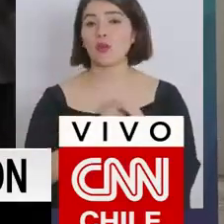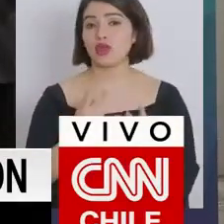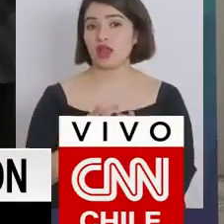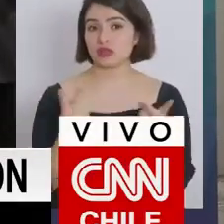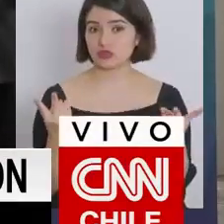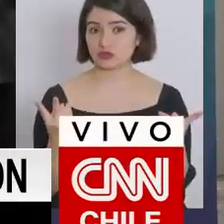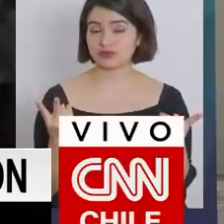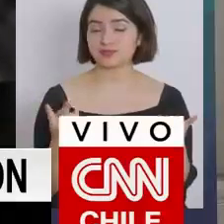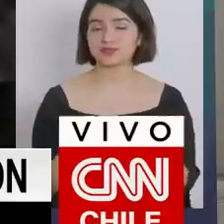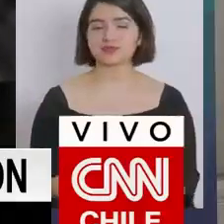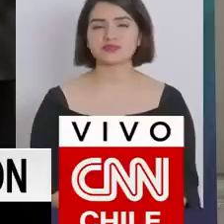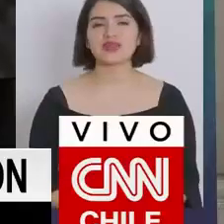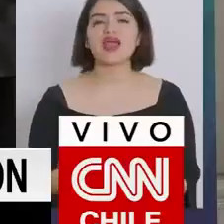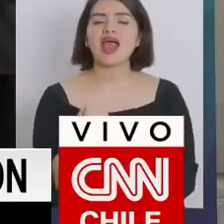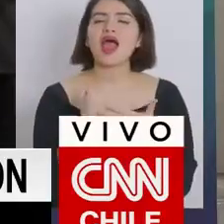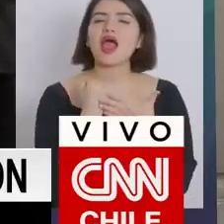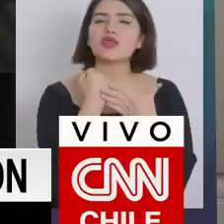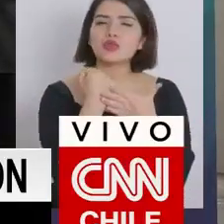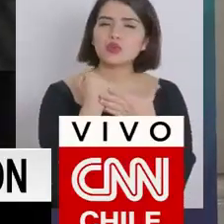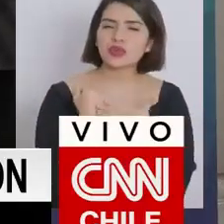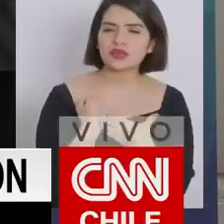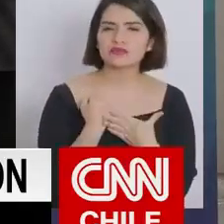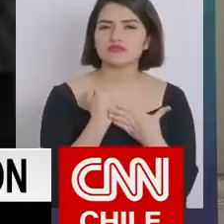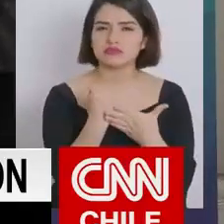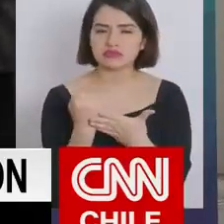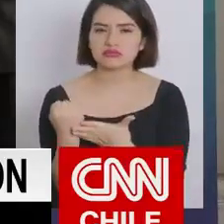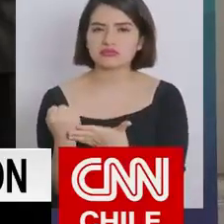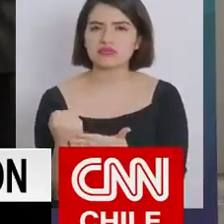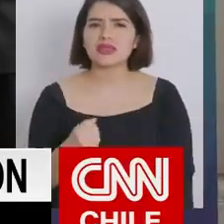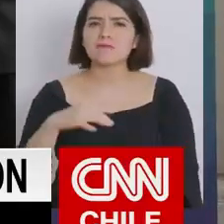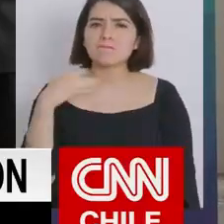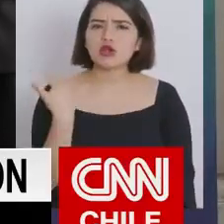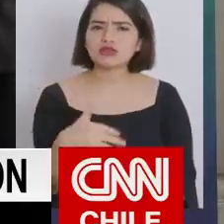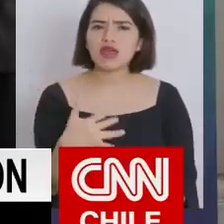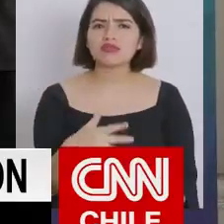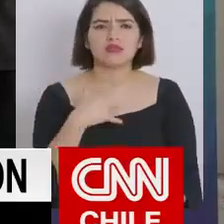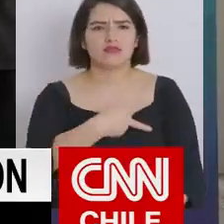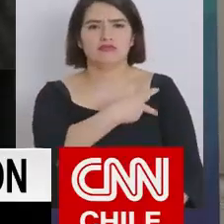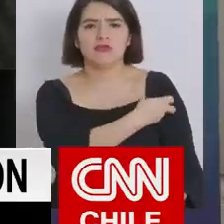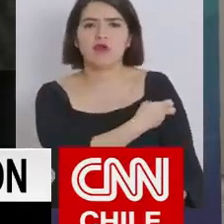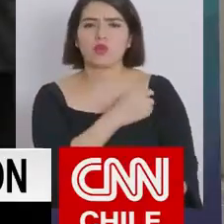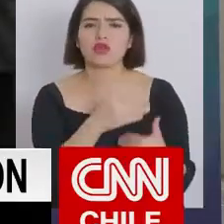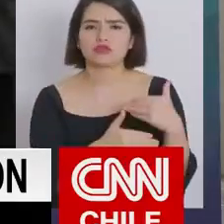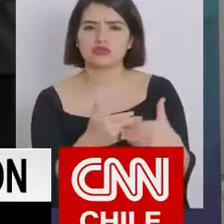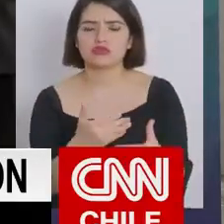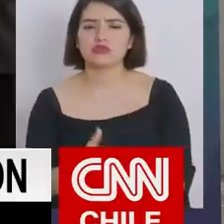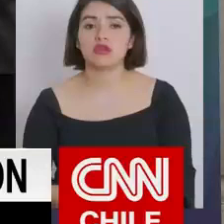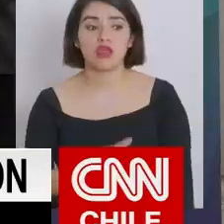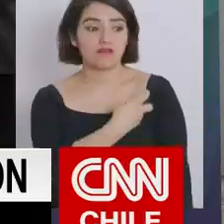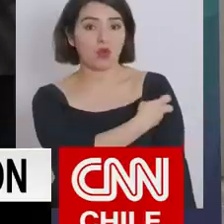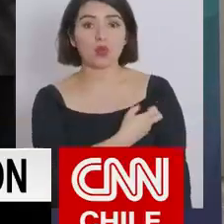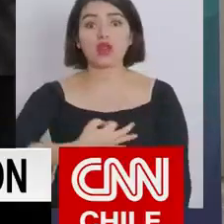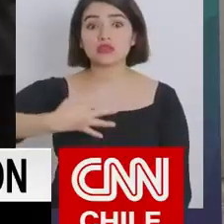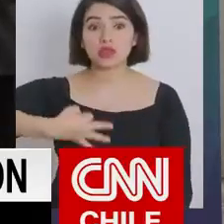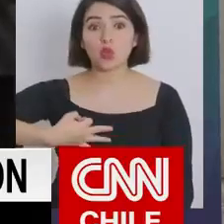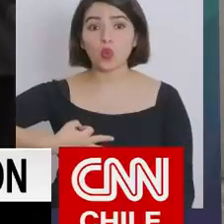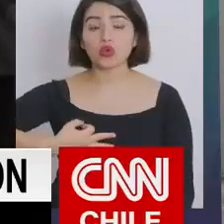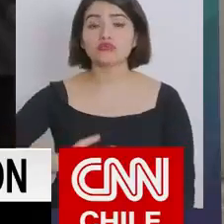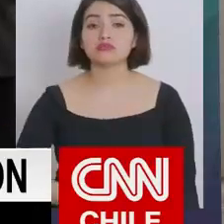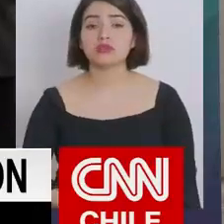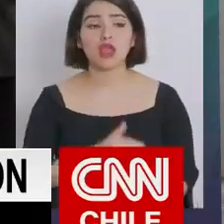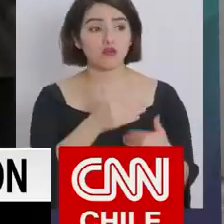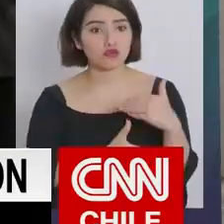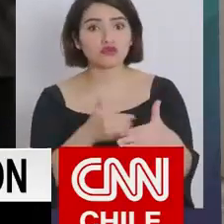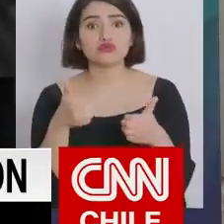particular que nos ayuden a transmitir la relevancia que tiene la vacunación, que esta vacuna es segura, que esta vacuna